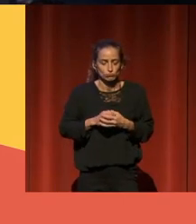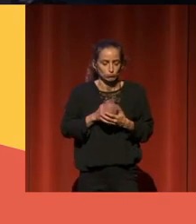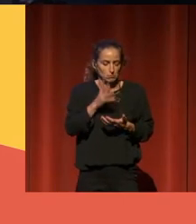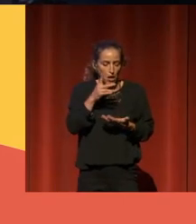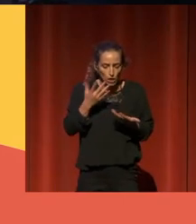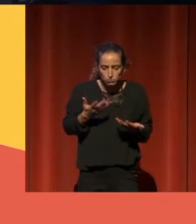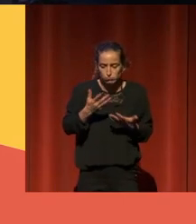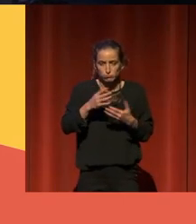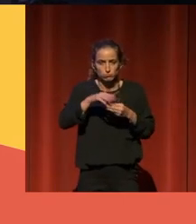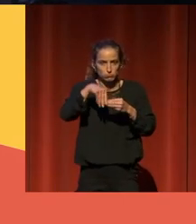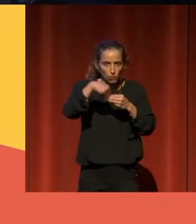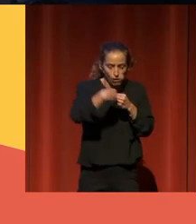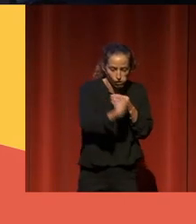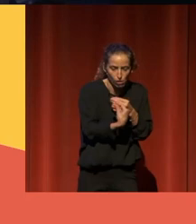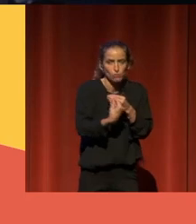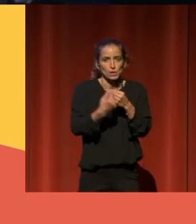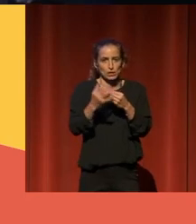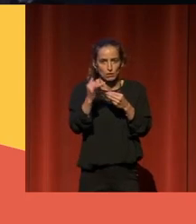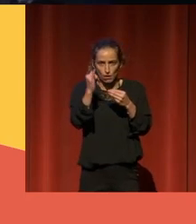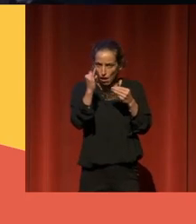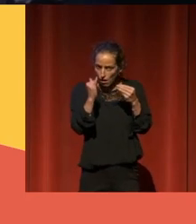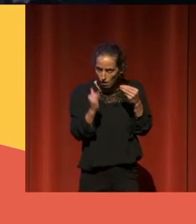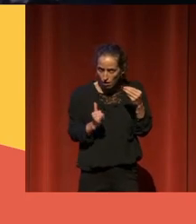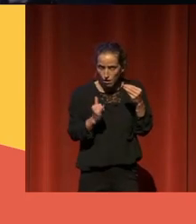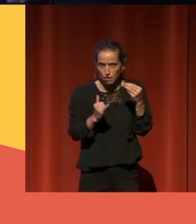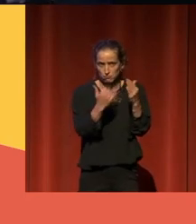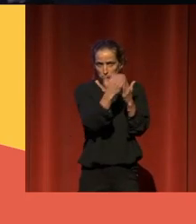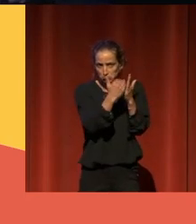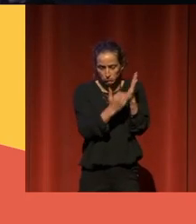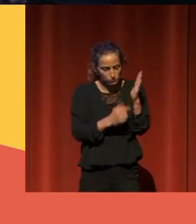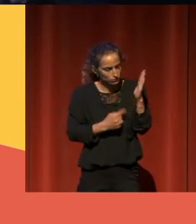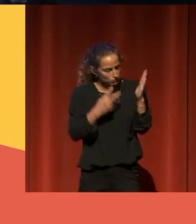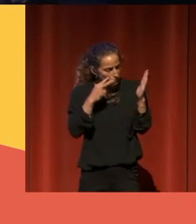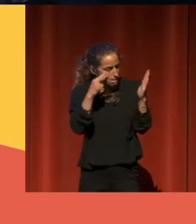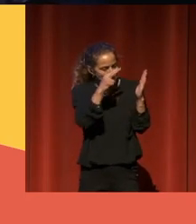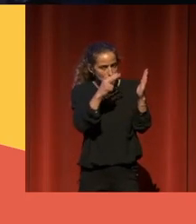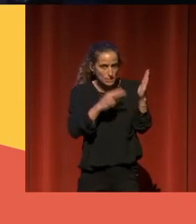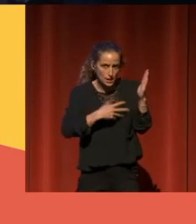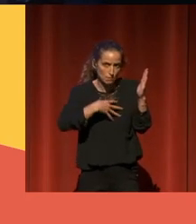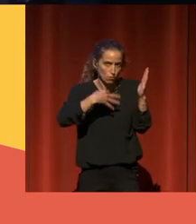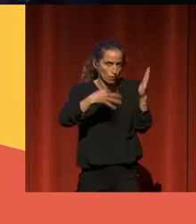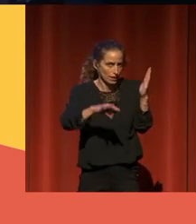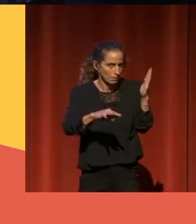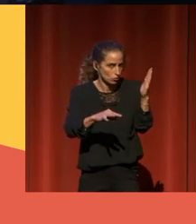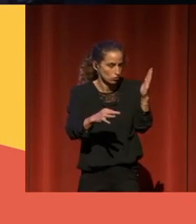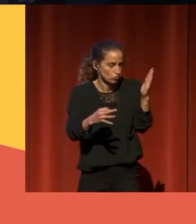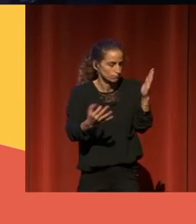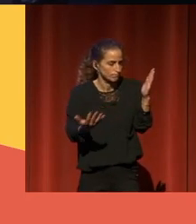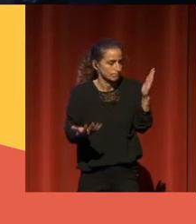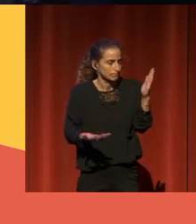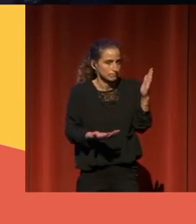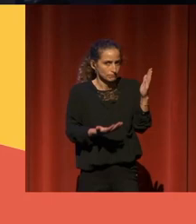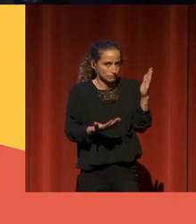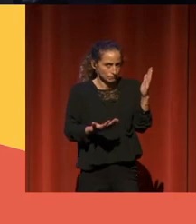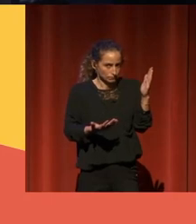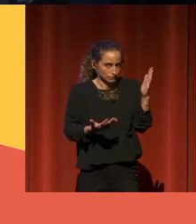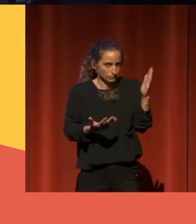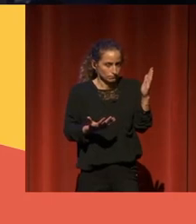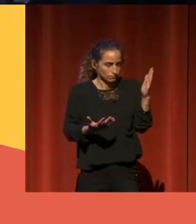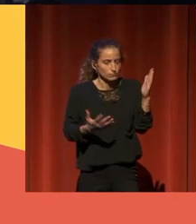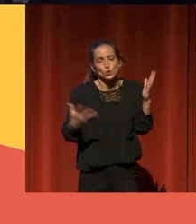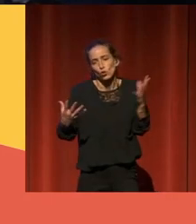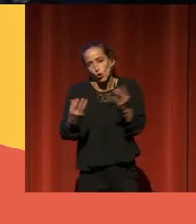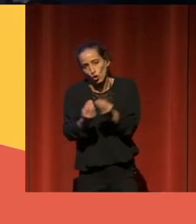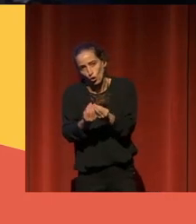donde podemos ver e eh lo hacemos con expertos